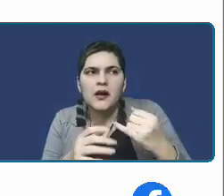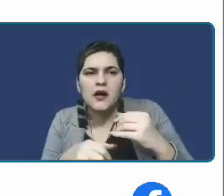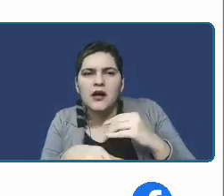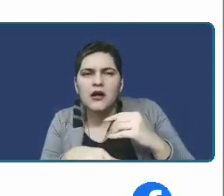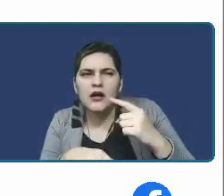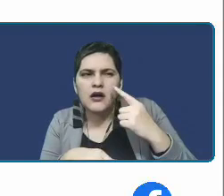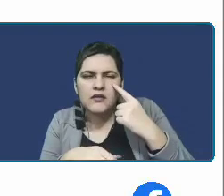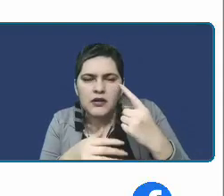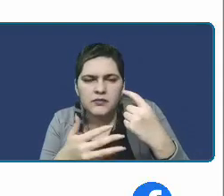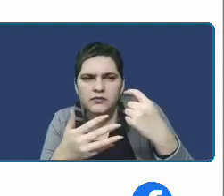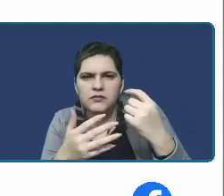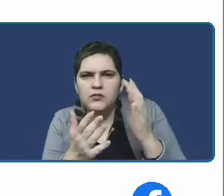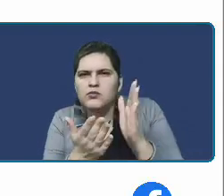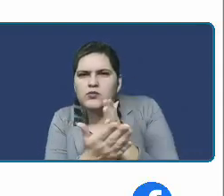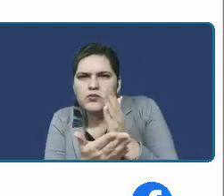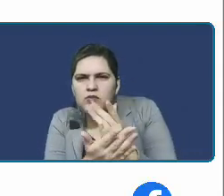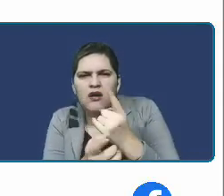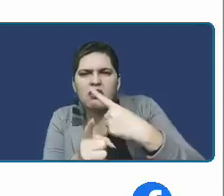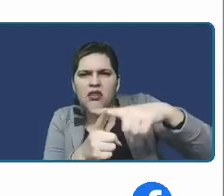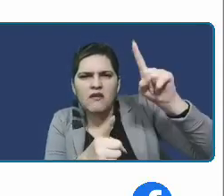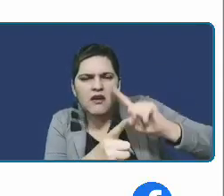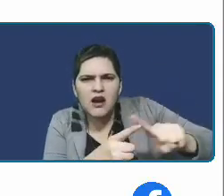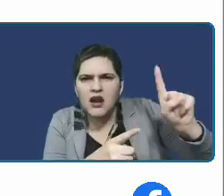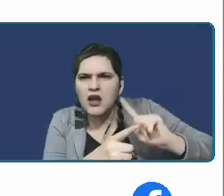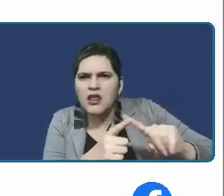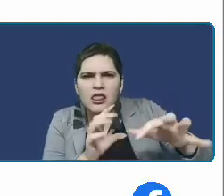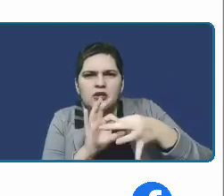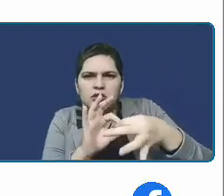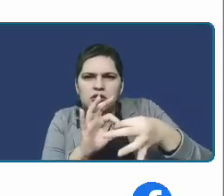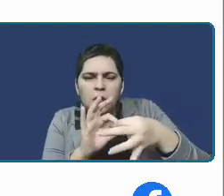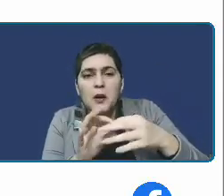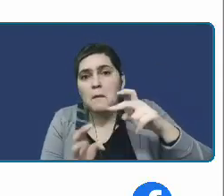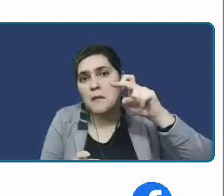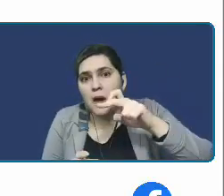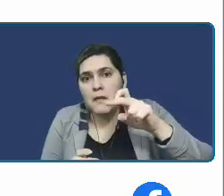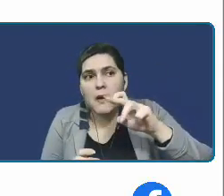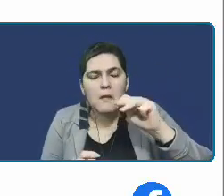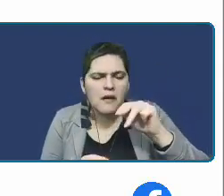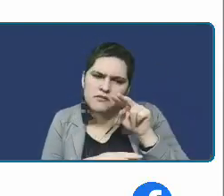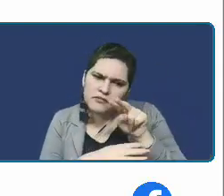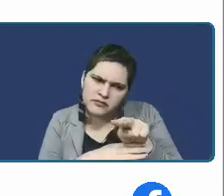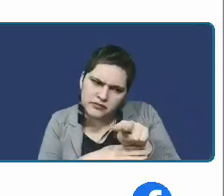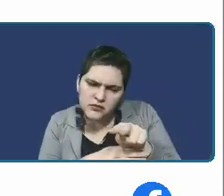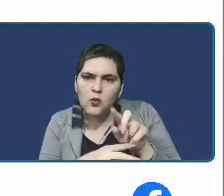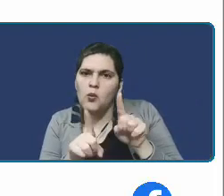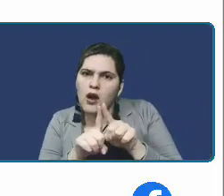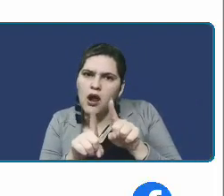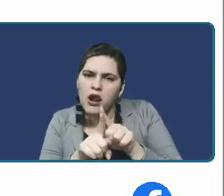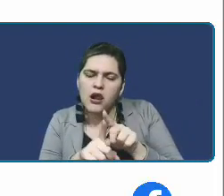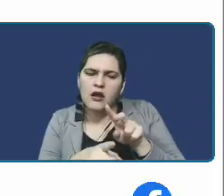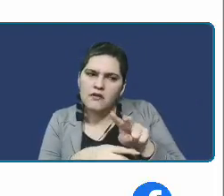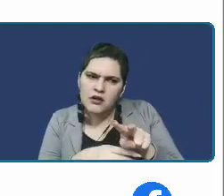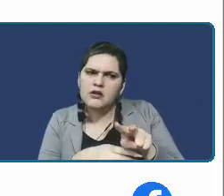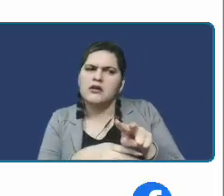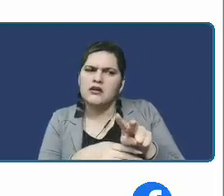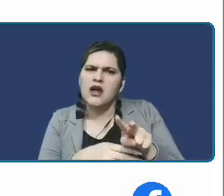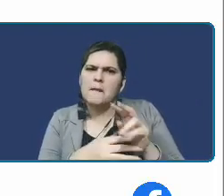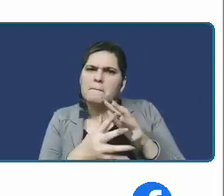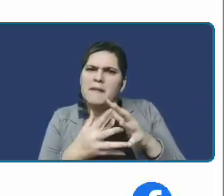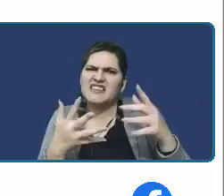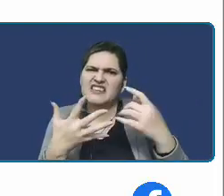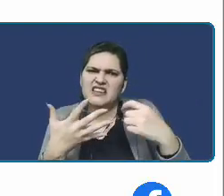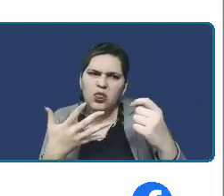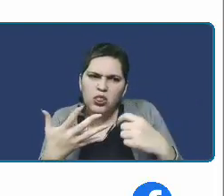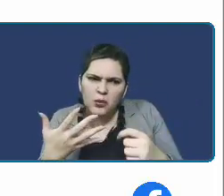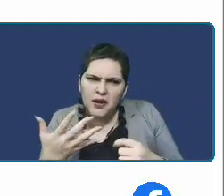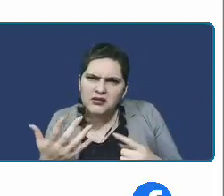publicaciones y en todo lo que uno como papá puede estar mirando, es que se presentan más síntomas y más dificultades desde el punto de vista de